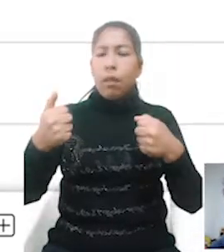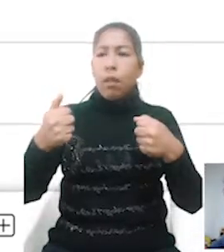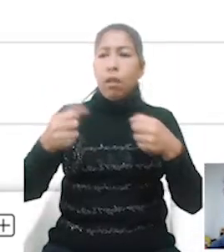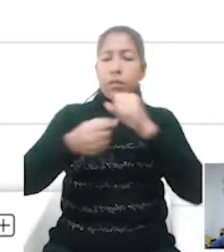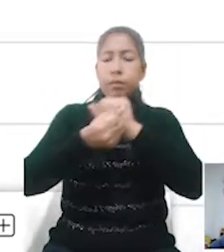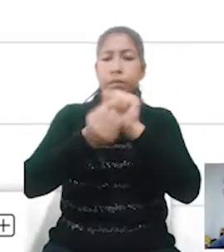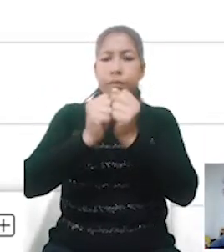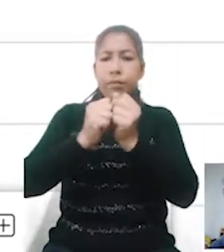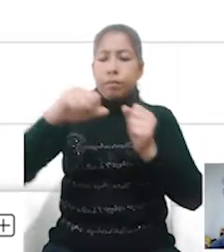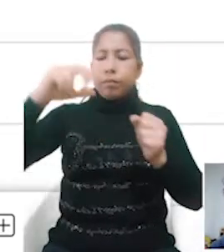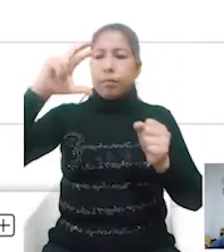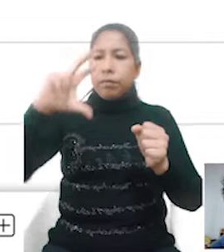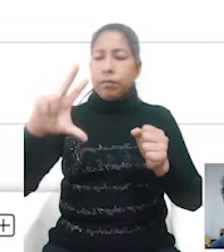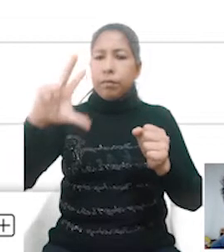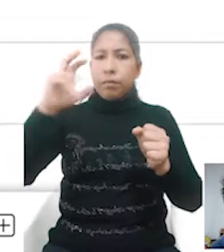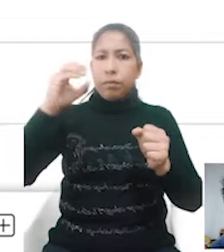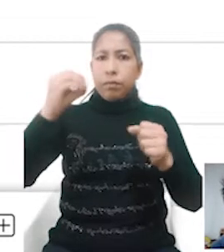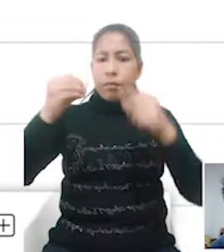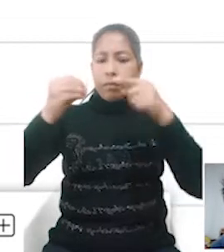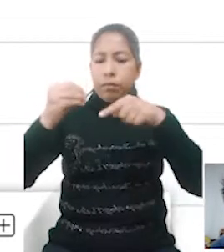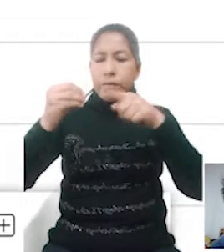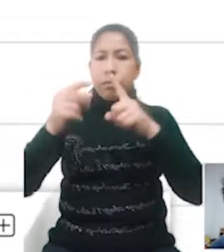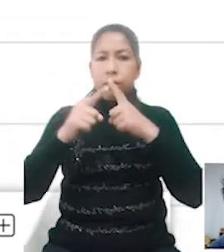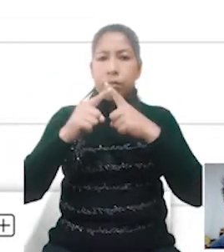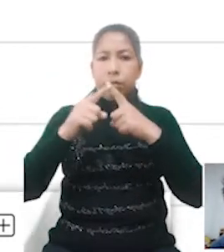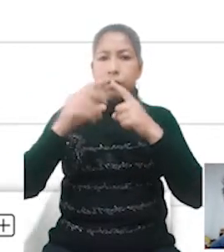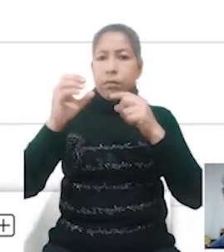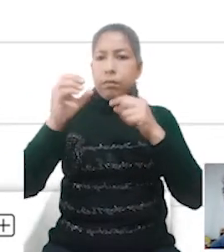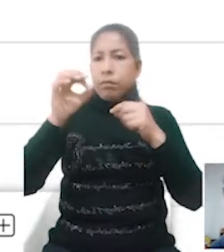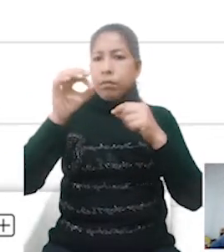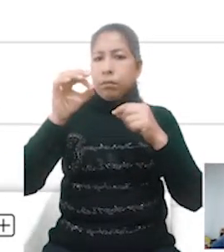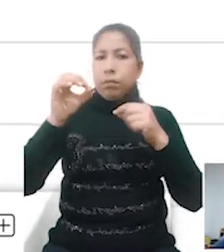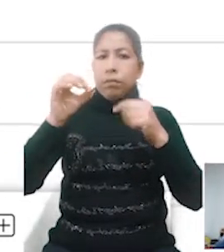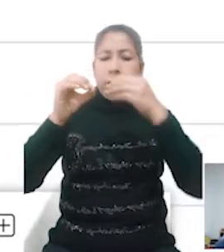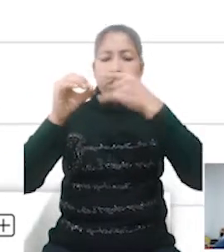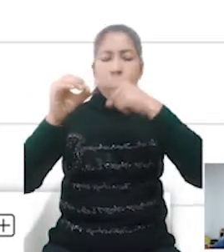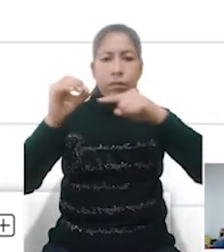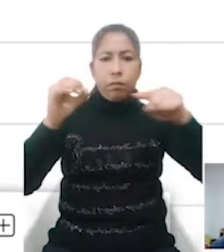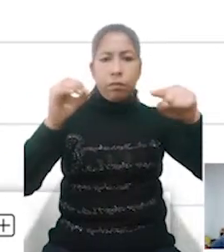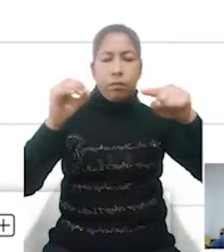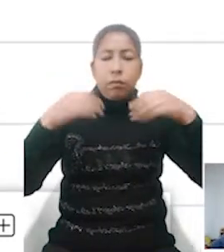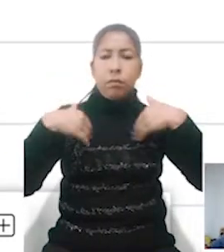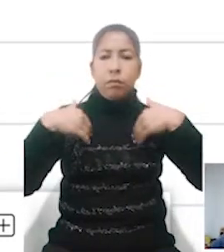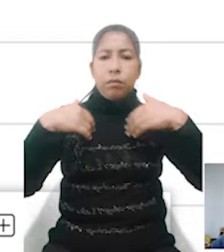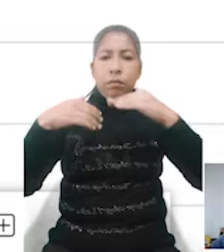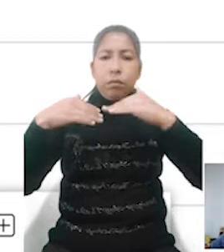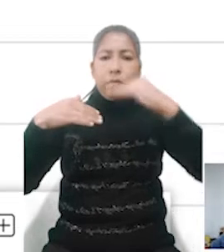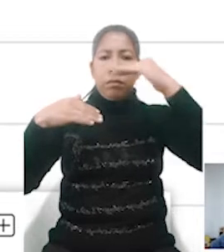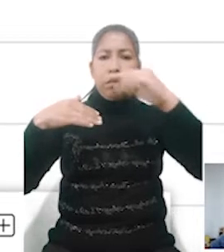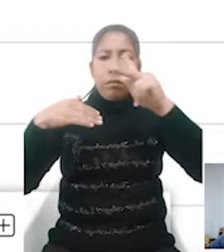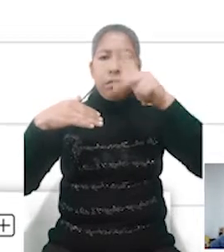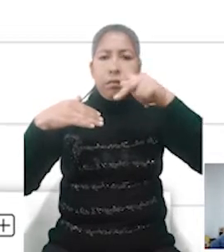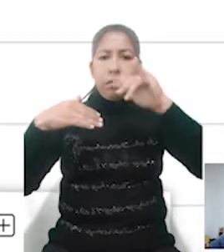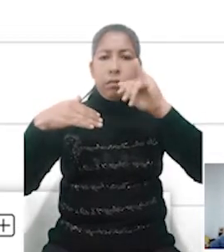hacer esa conversión. Multiplicamos por la proporción de conversión de los ángulos y tenemos que